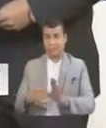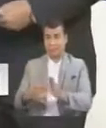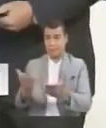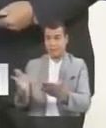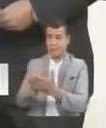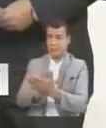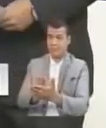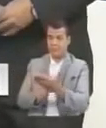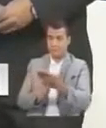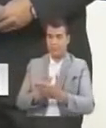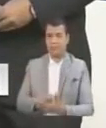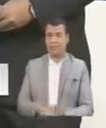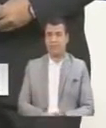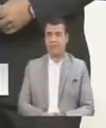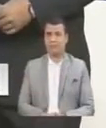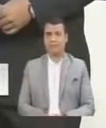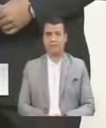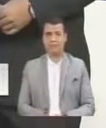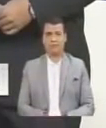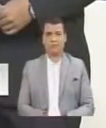desde Bogotá.